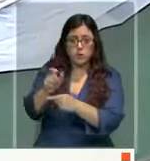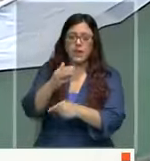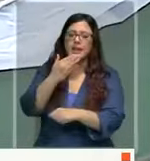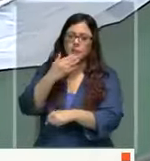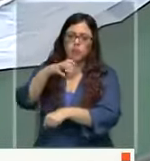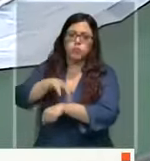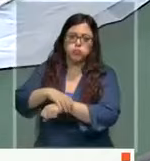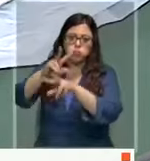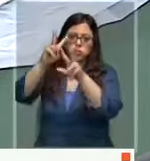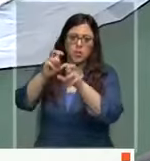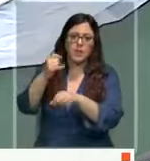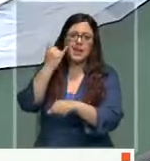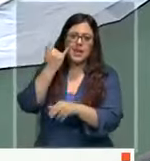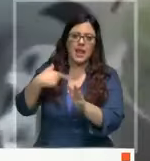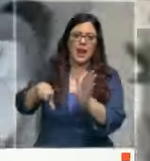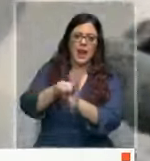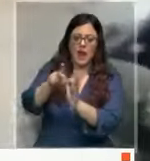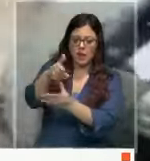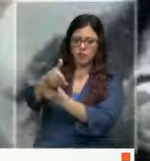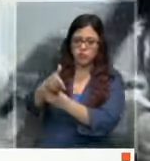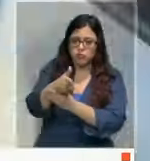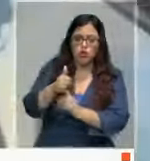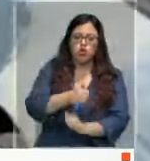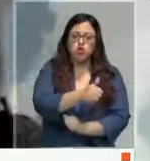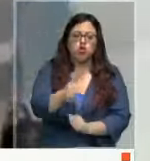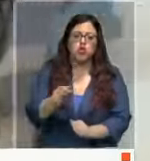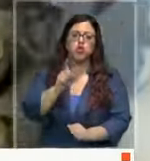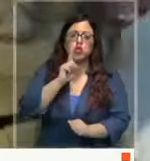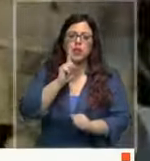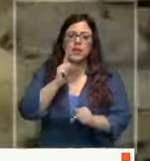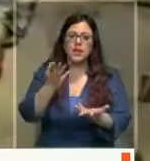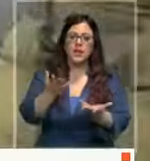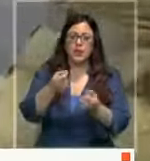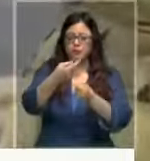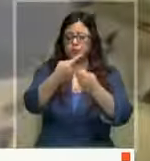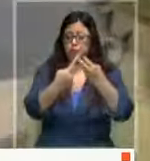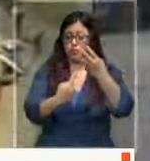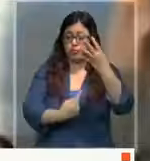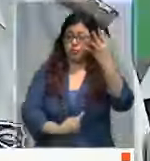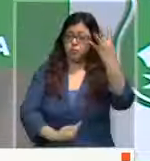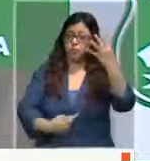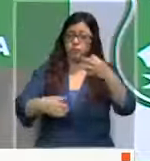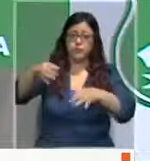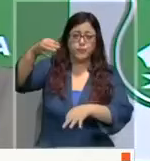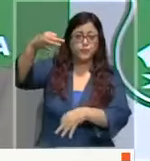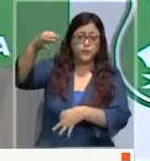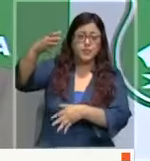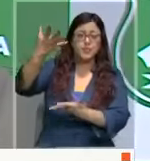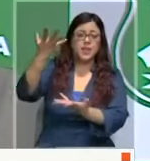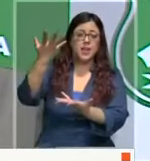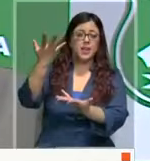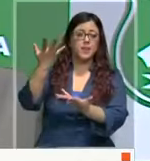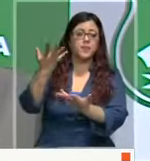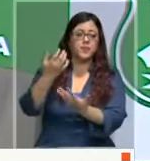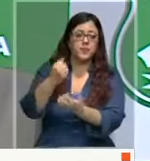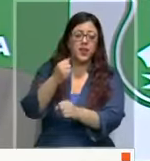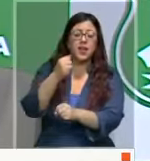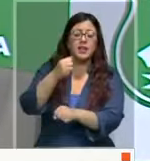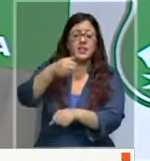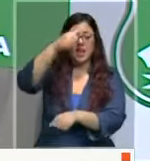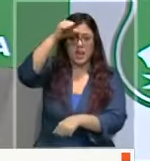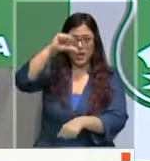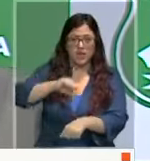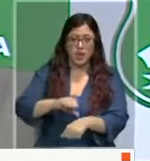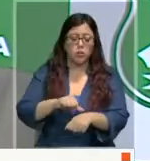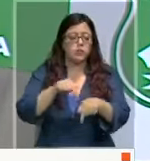porte ilegal de armas de fuego. Todos mantienen un contundente prontuario policial. Fueron bastantes los antecedentes recopilados, más allá